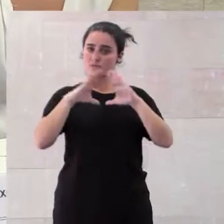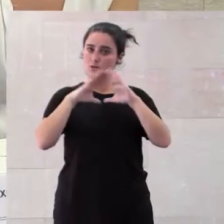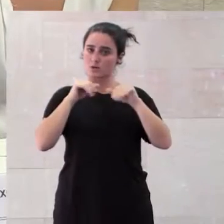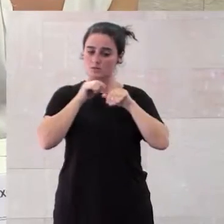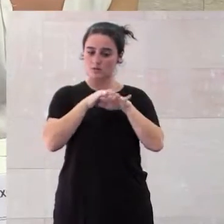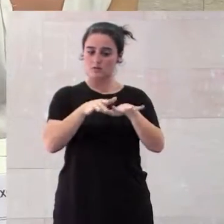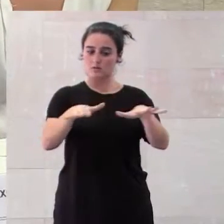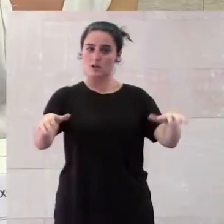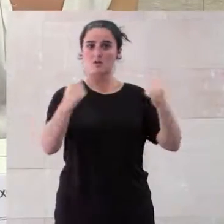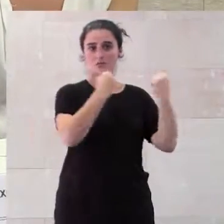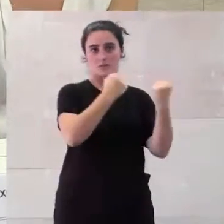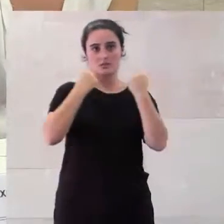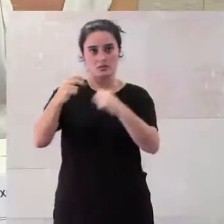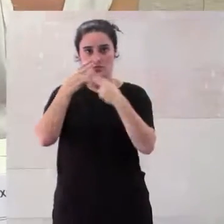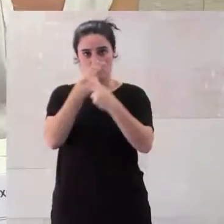manera a la administración pública.